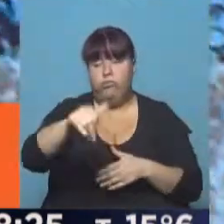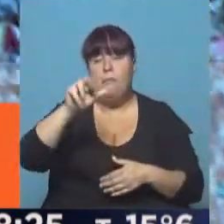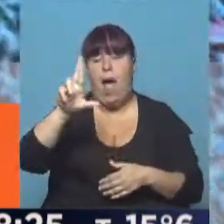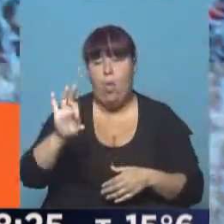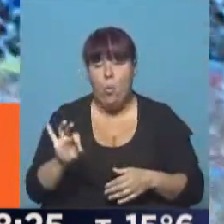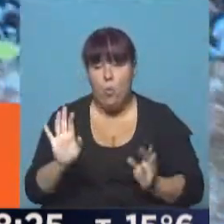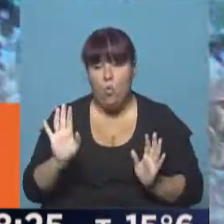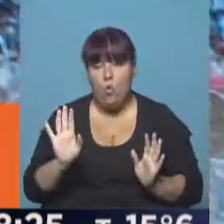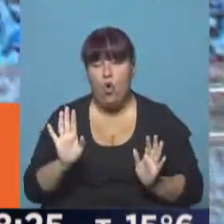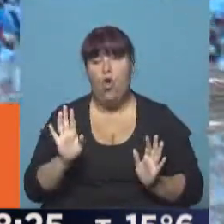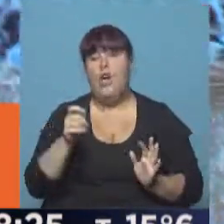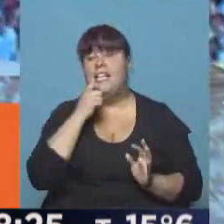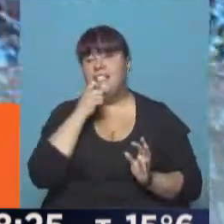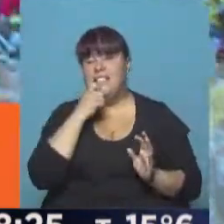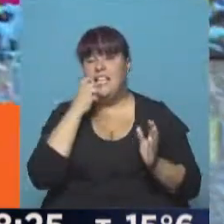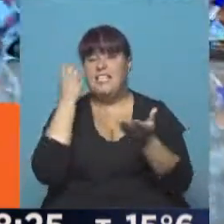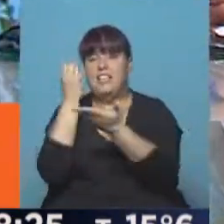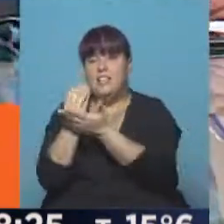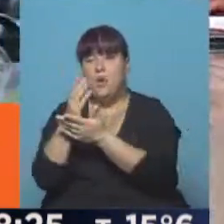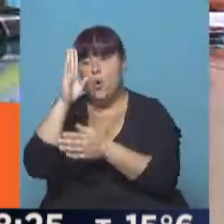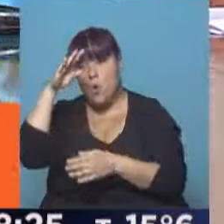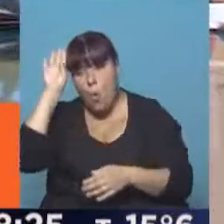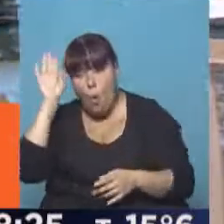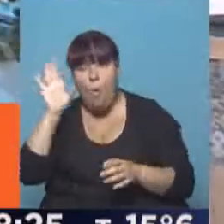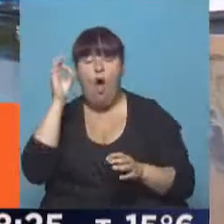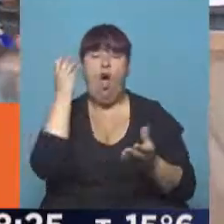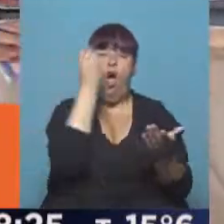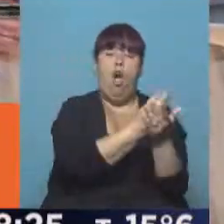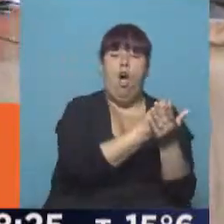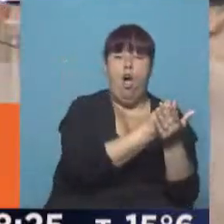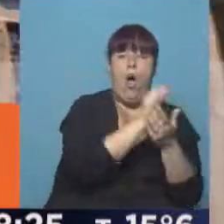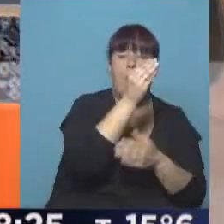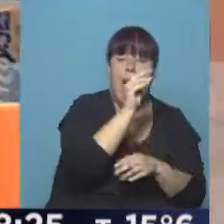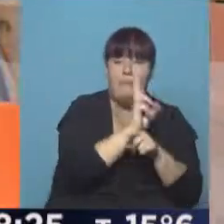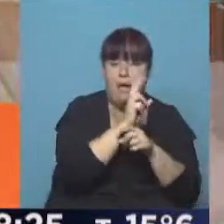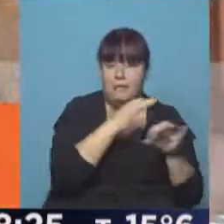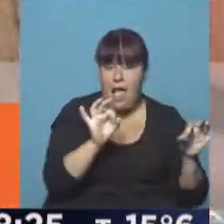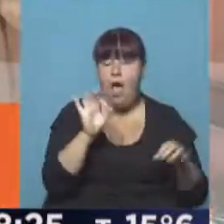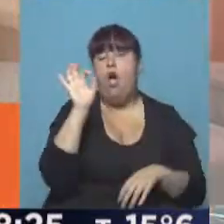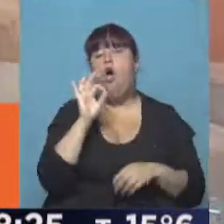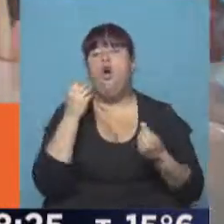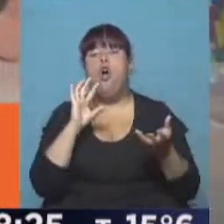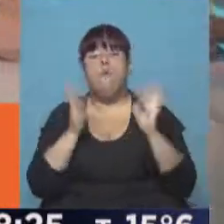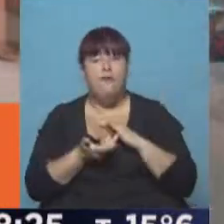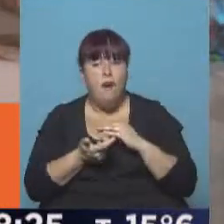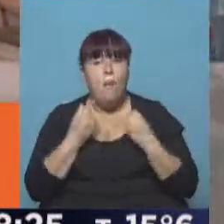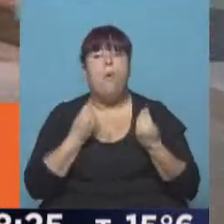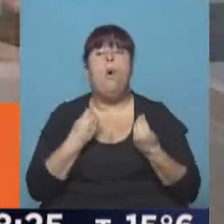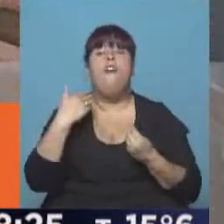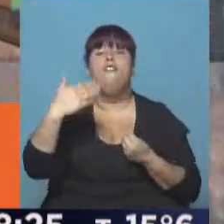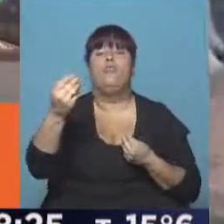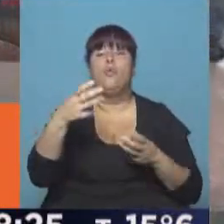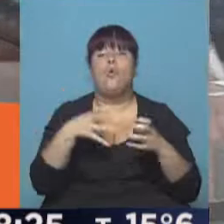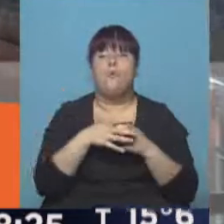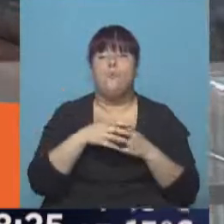Maduro. Si termina exiliado, no sé si en Cuba o termina exiliado en Brasil o cómo termina y qué papel desempeñan